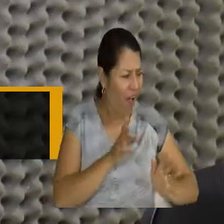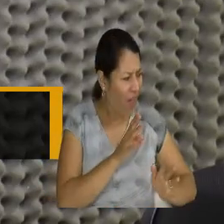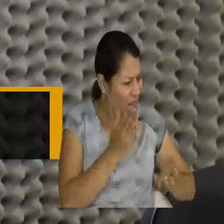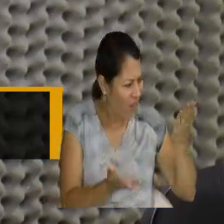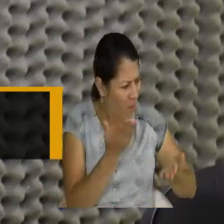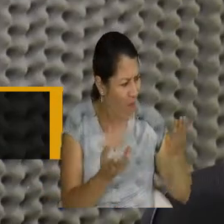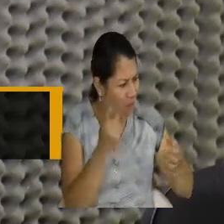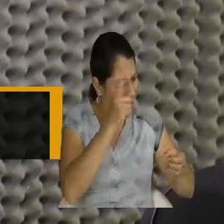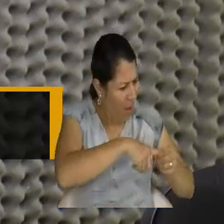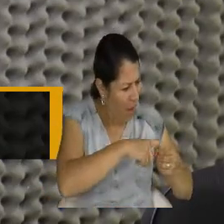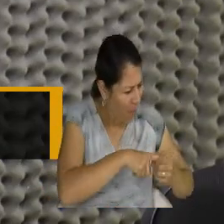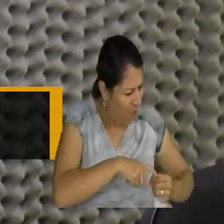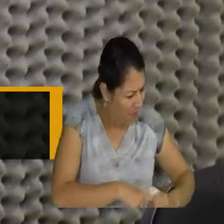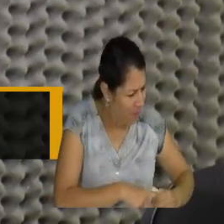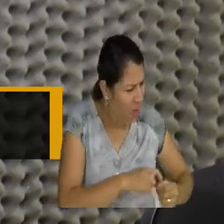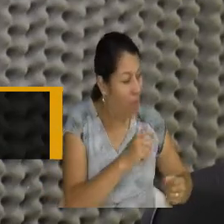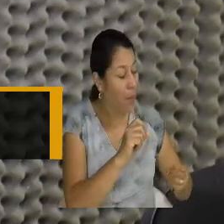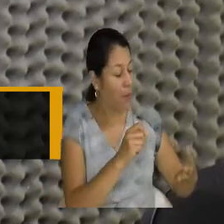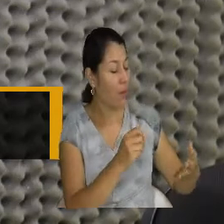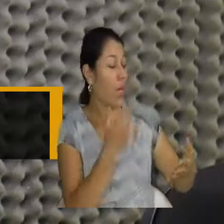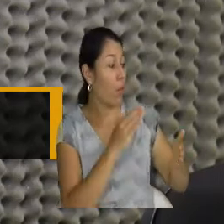por orden de llegada.